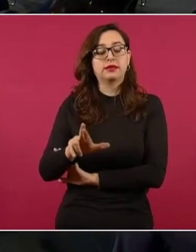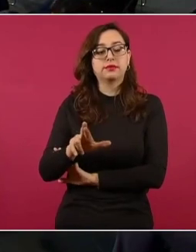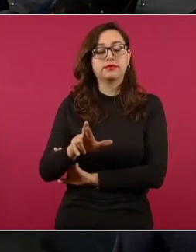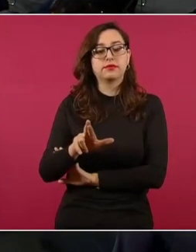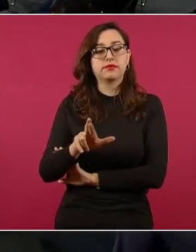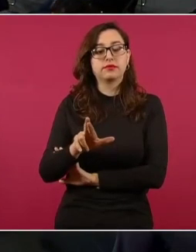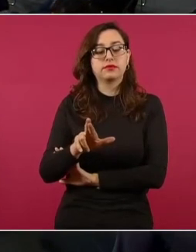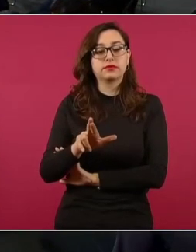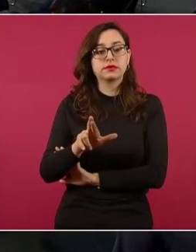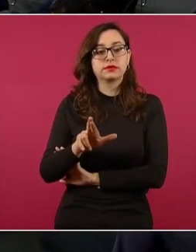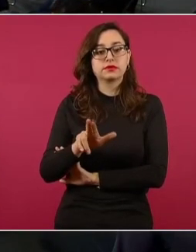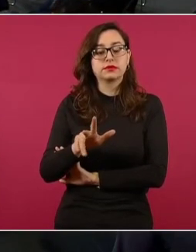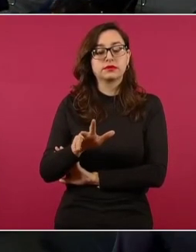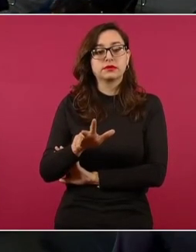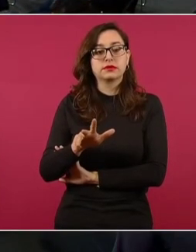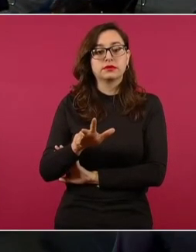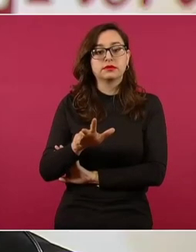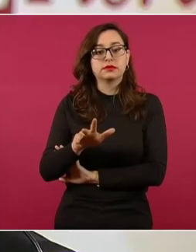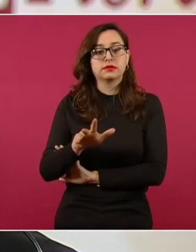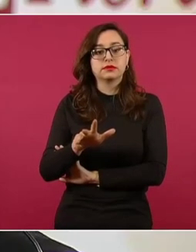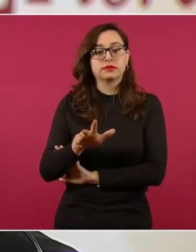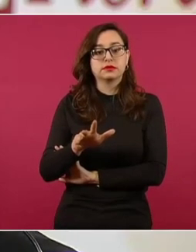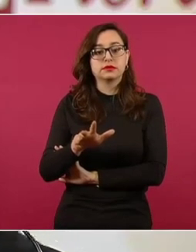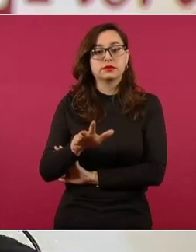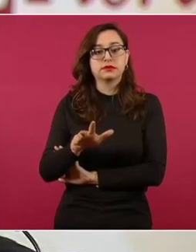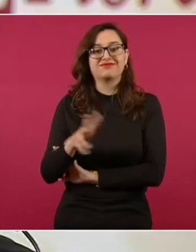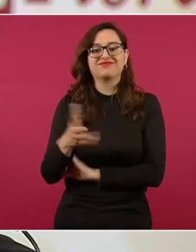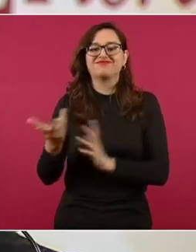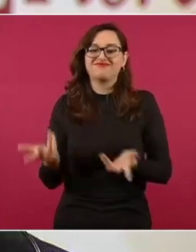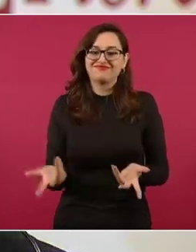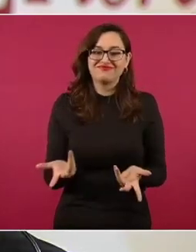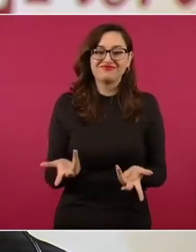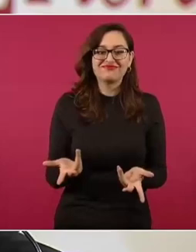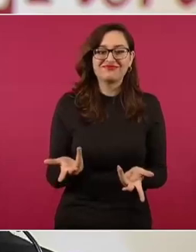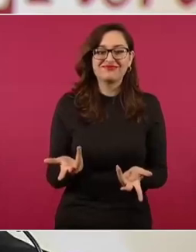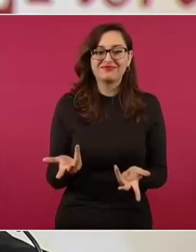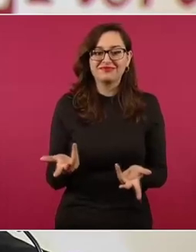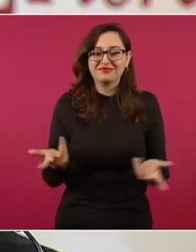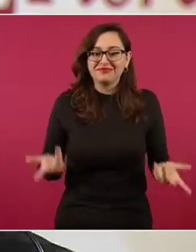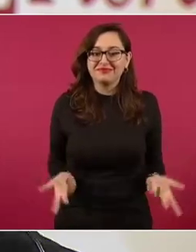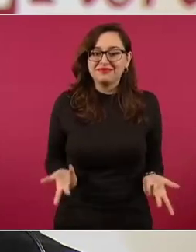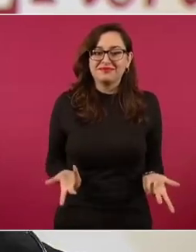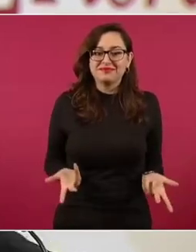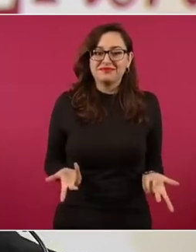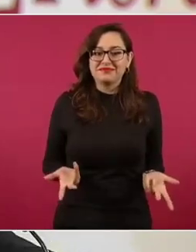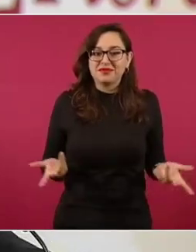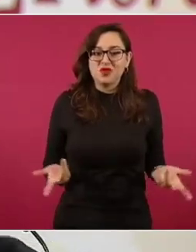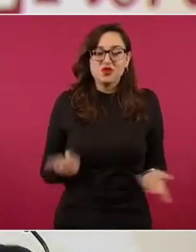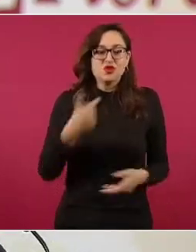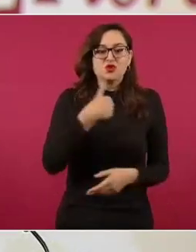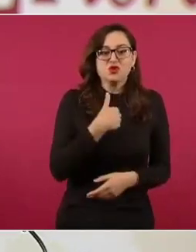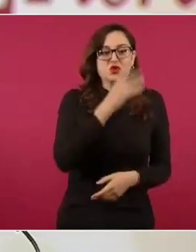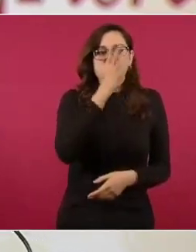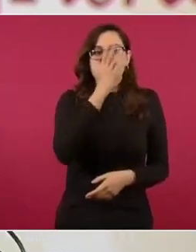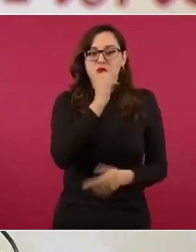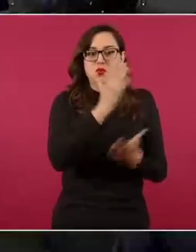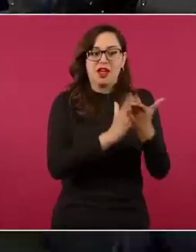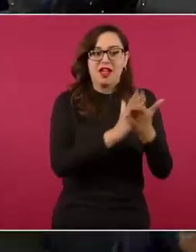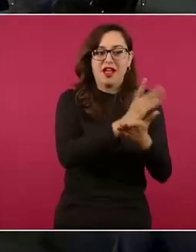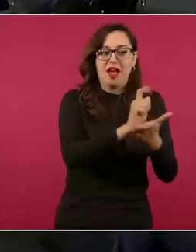Bueno, yo no podría cuidar el lugar de México si no tengo el respaldo del presidente, salvo que me diga no lo